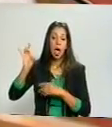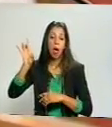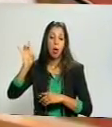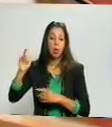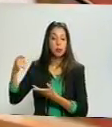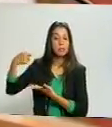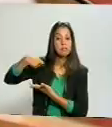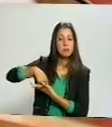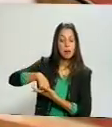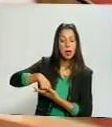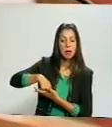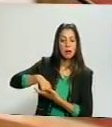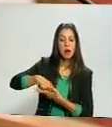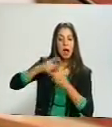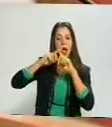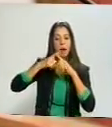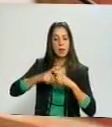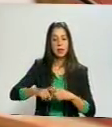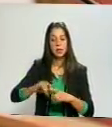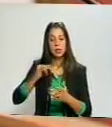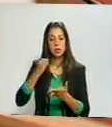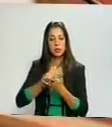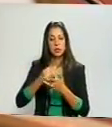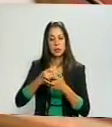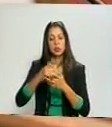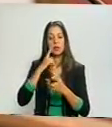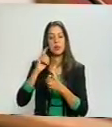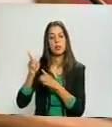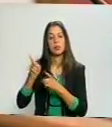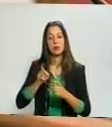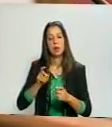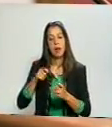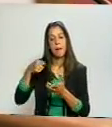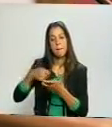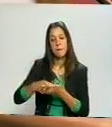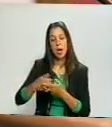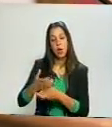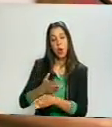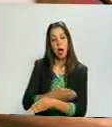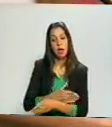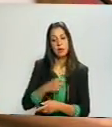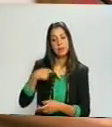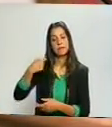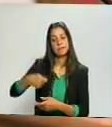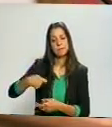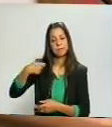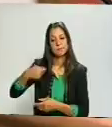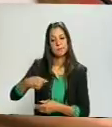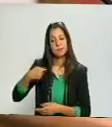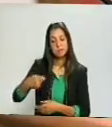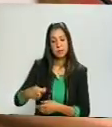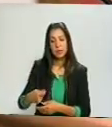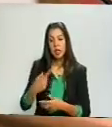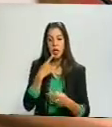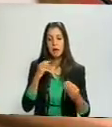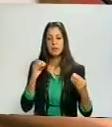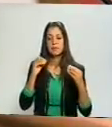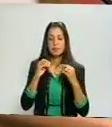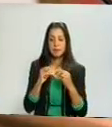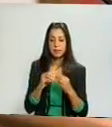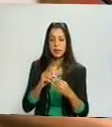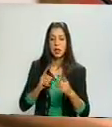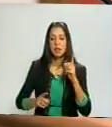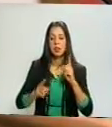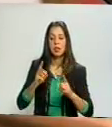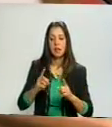La Administración Tributaria establecerá un régimen de pago anticipado del impuesto, de conformidad con las